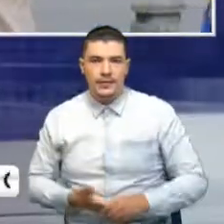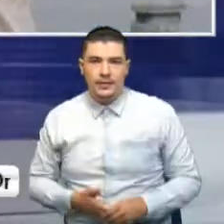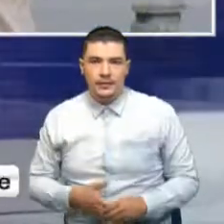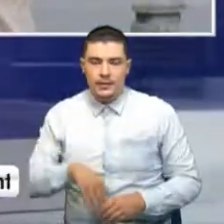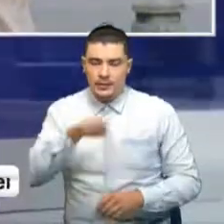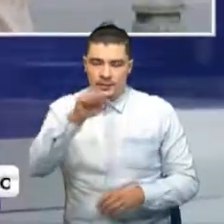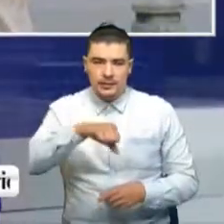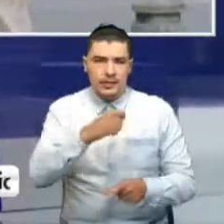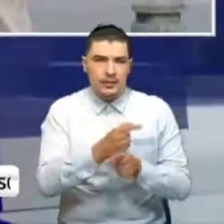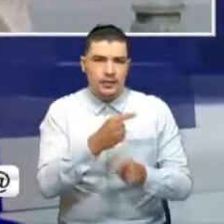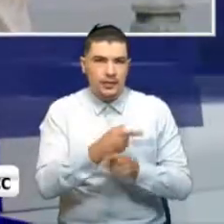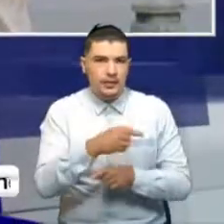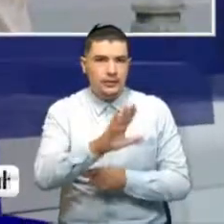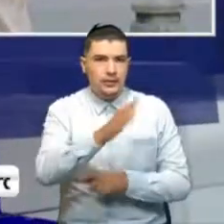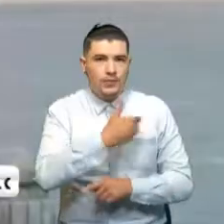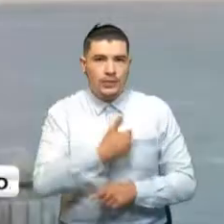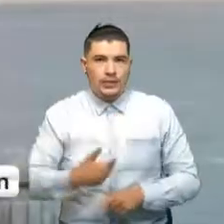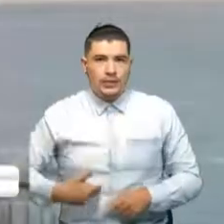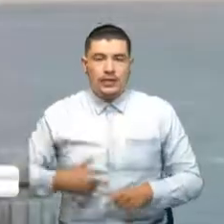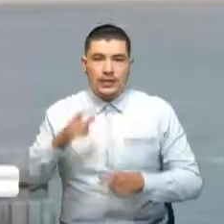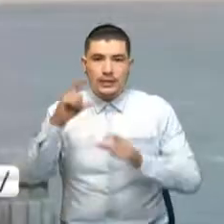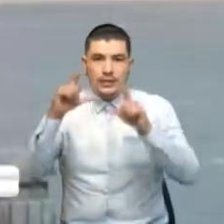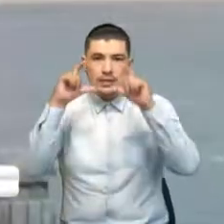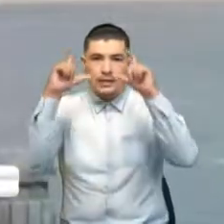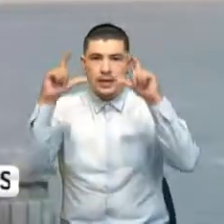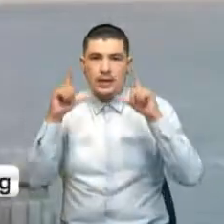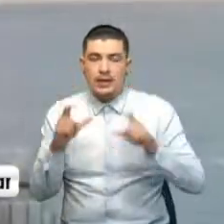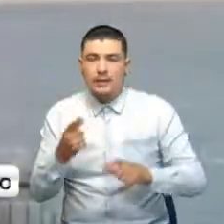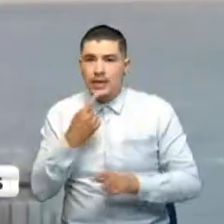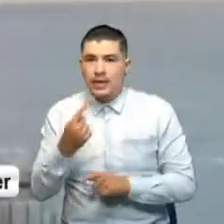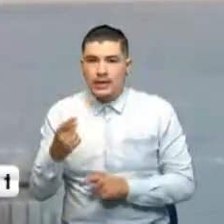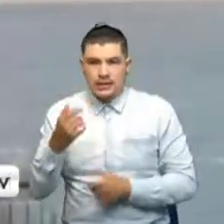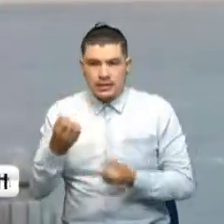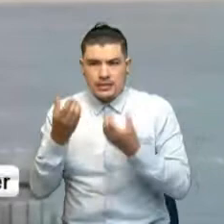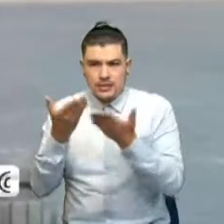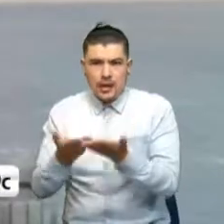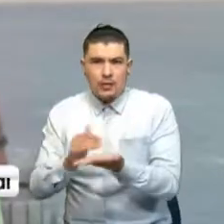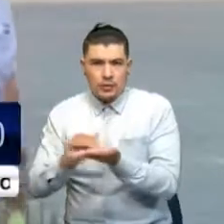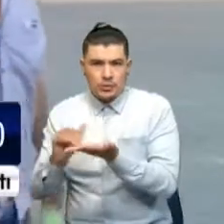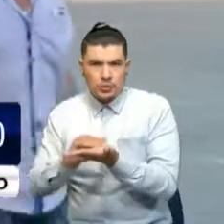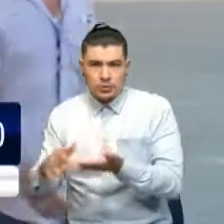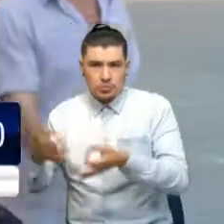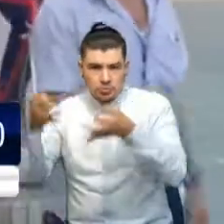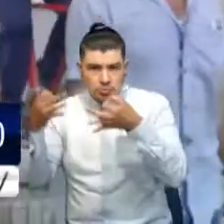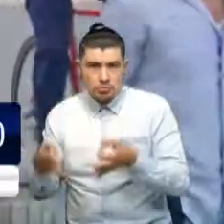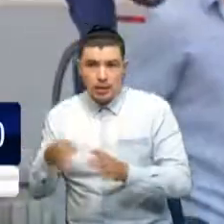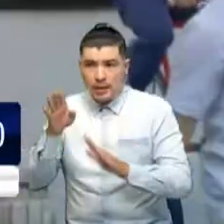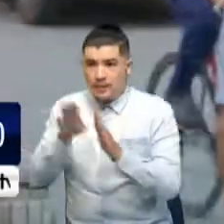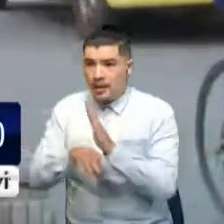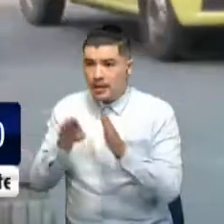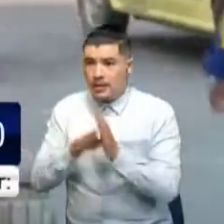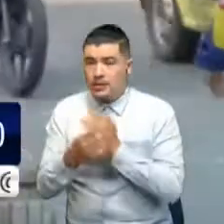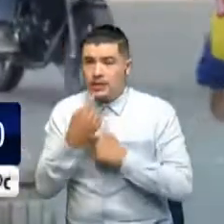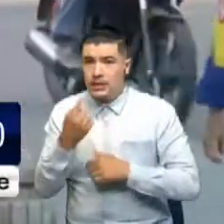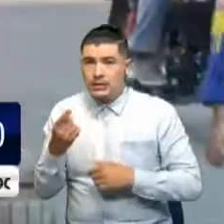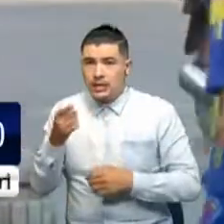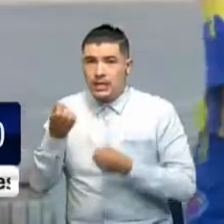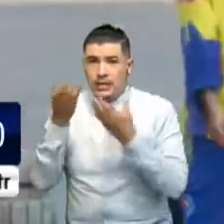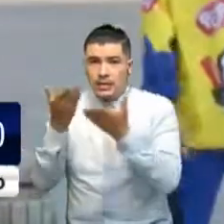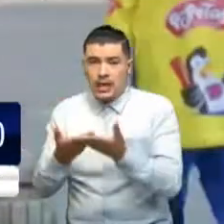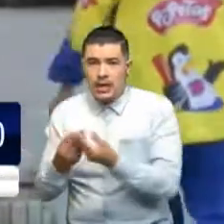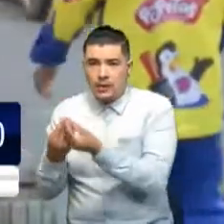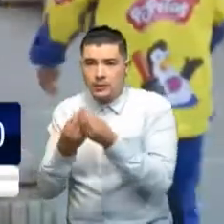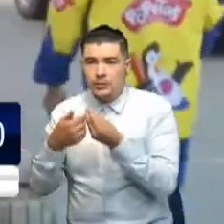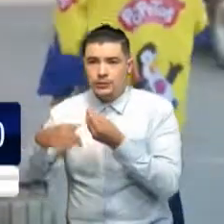Así es. El presidente de la Cámara de Comercio catalogó de una solución coyuntural el descuento que ha concedido el Consejo